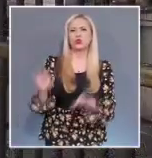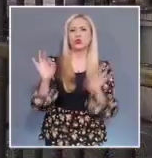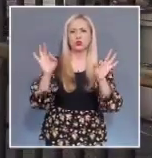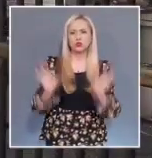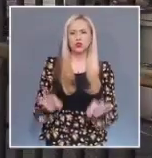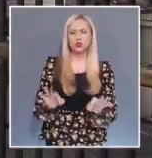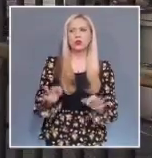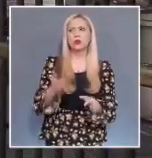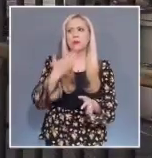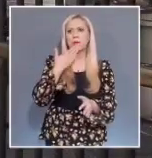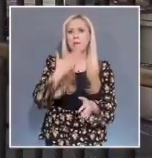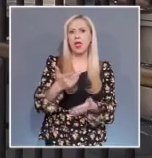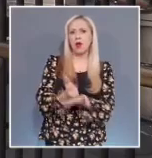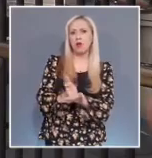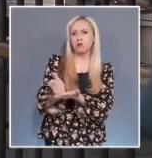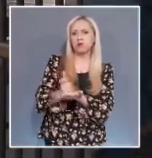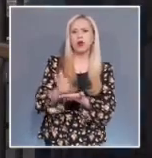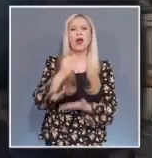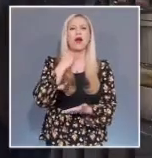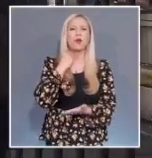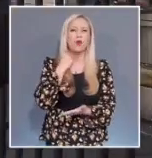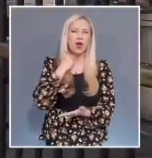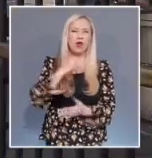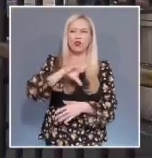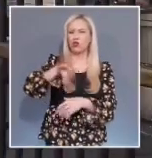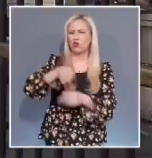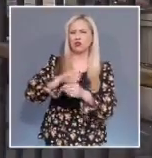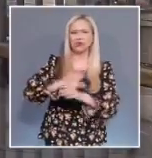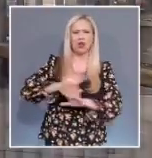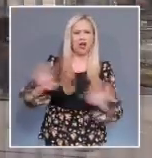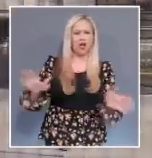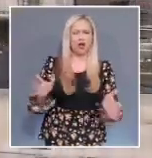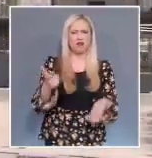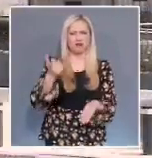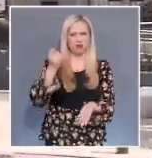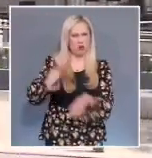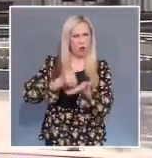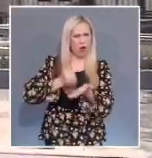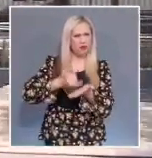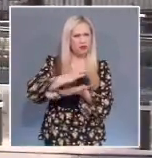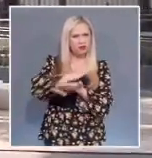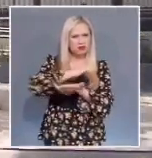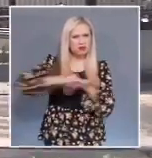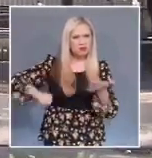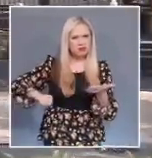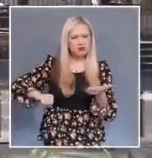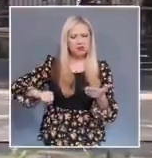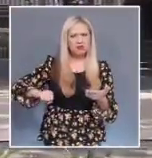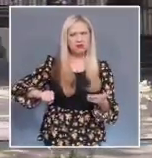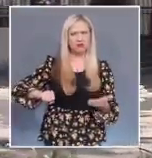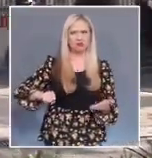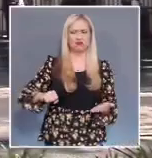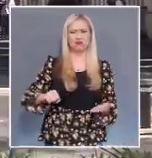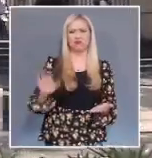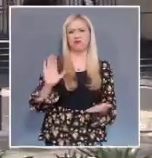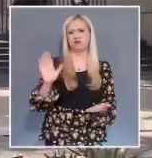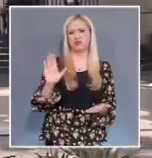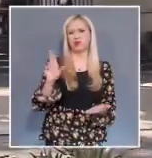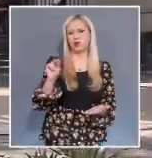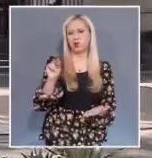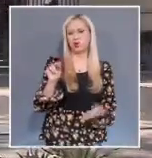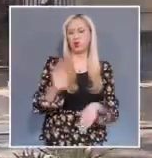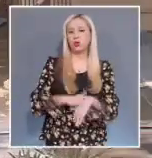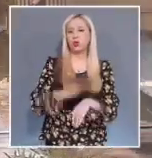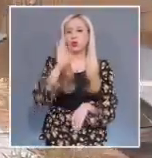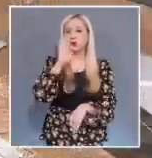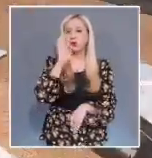la obligación de pagar el impuesto, pero no es una forma de liquidación del gravamen debido a que se dejaría a la voluntad de los